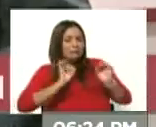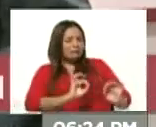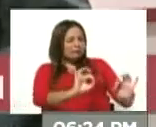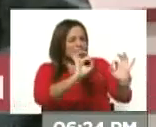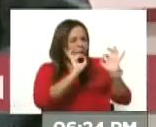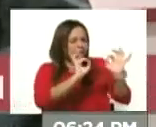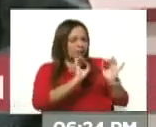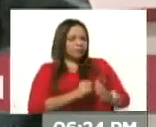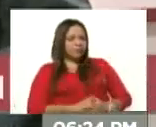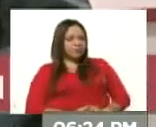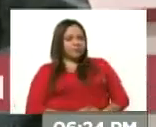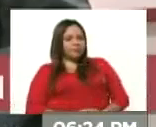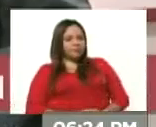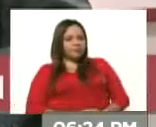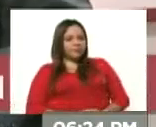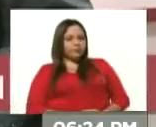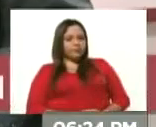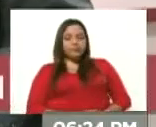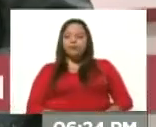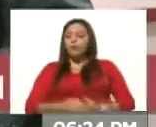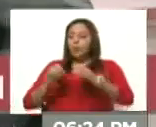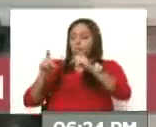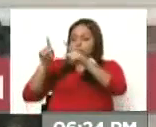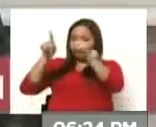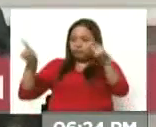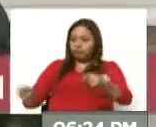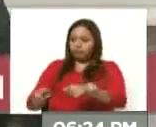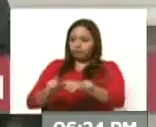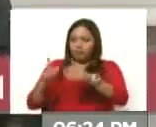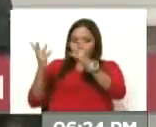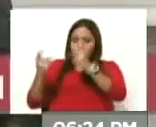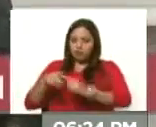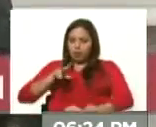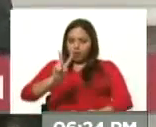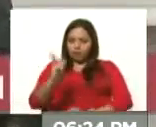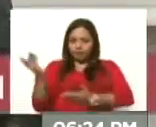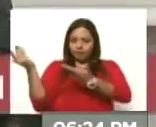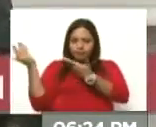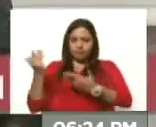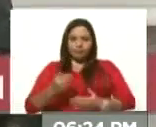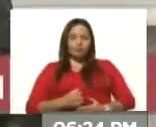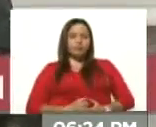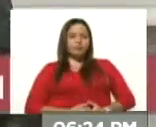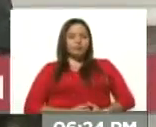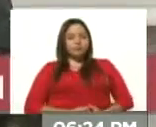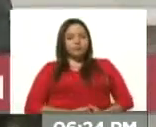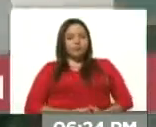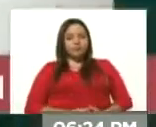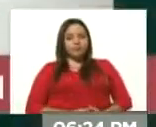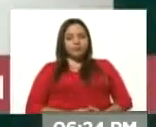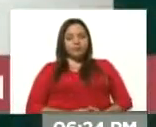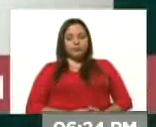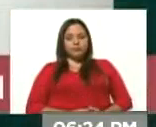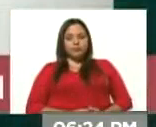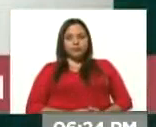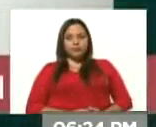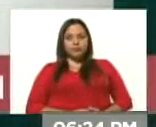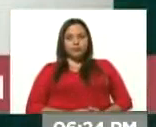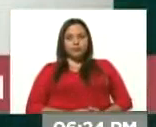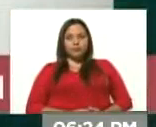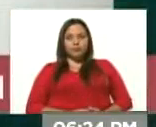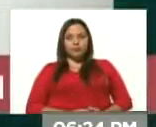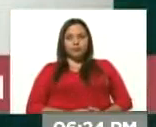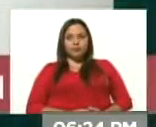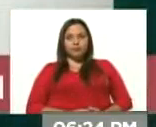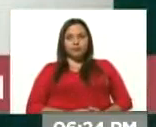principalmente la mina número 2 vamos a colocar las pantallas y la tenemos lista y preparada el estudio monitor país de